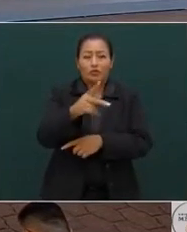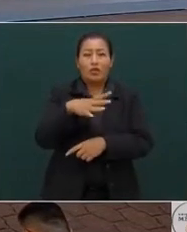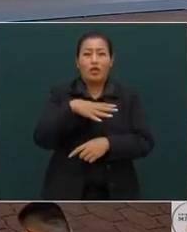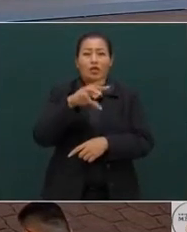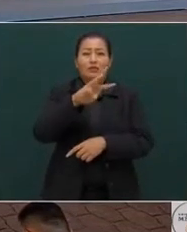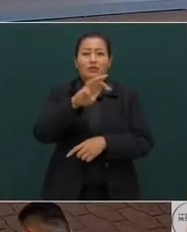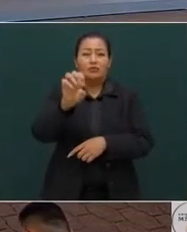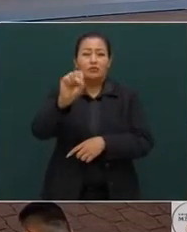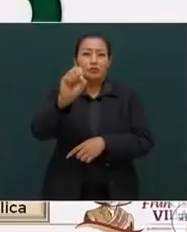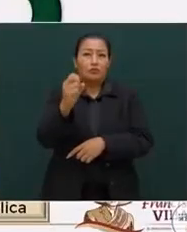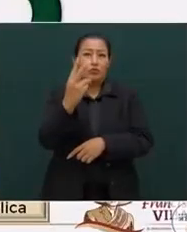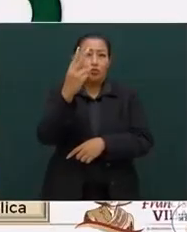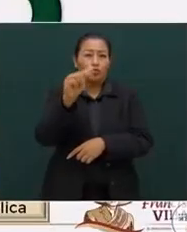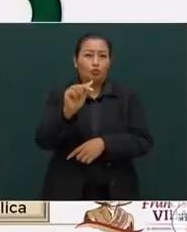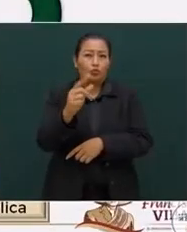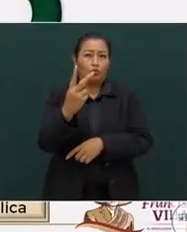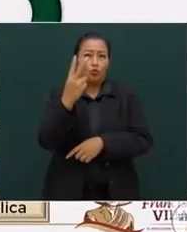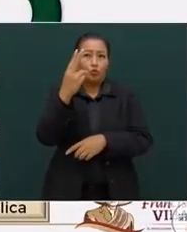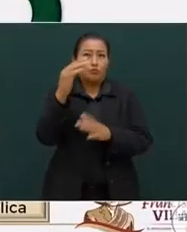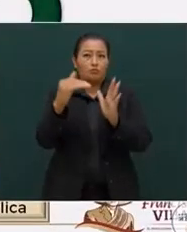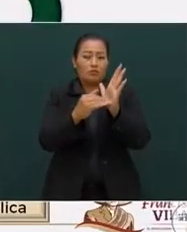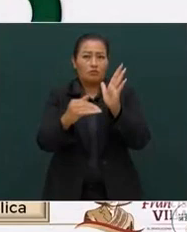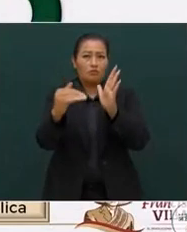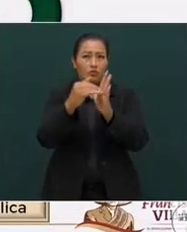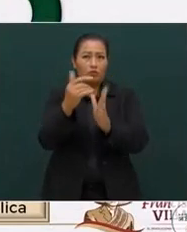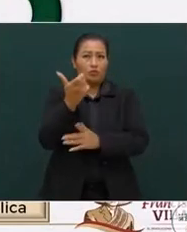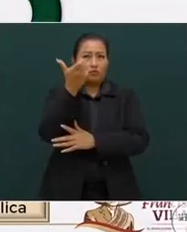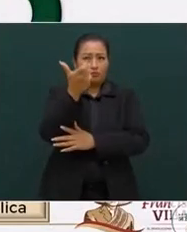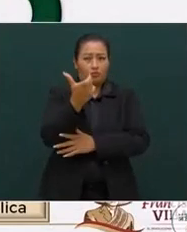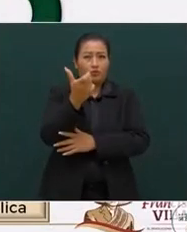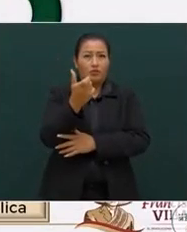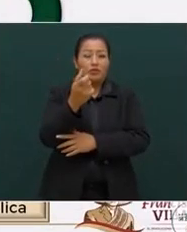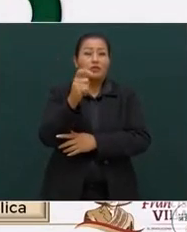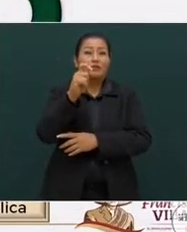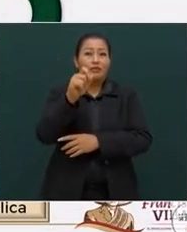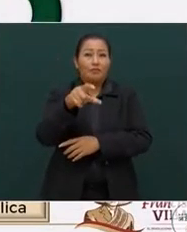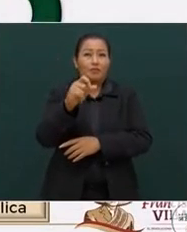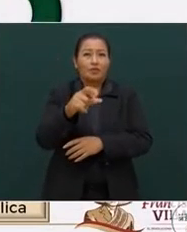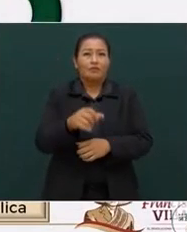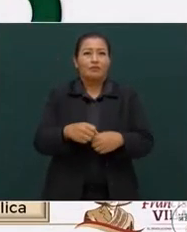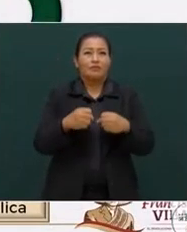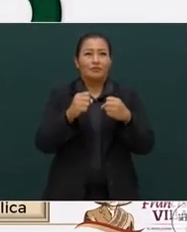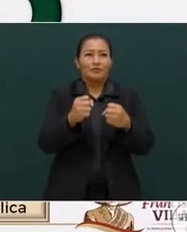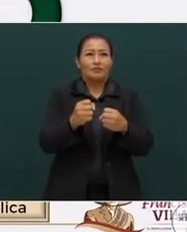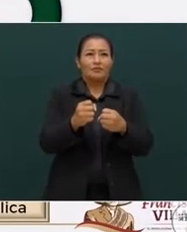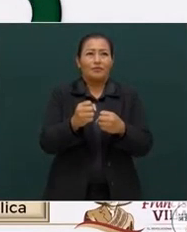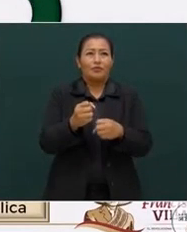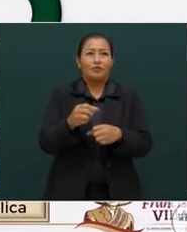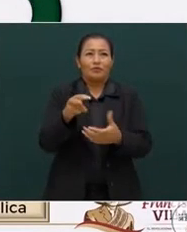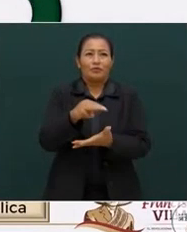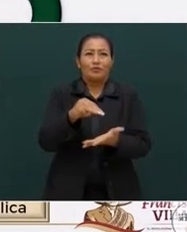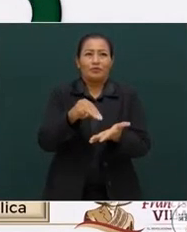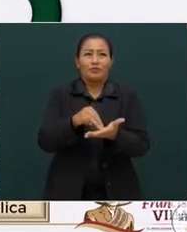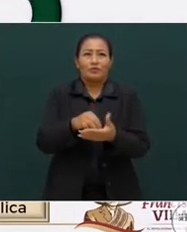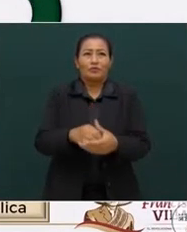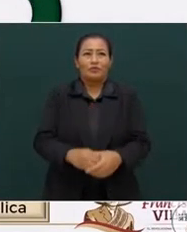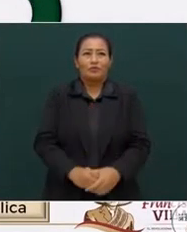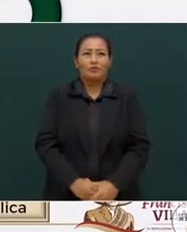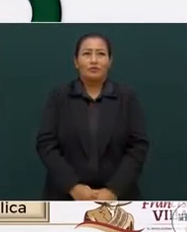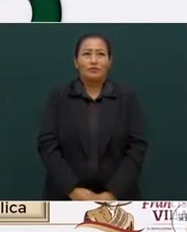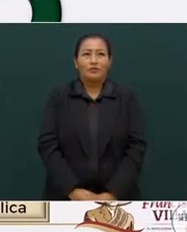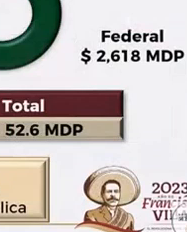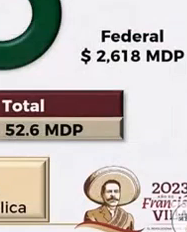362.2 millones de pesos, en lo que es el fortalecimiento de los municipios y demarcaciones